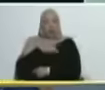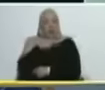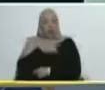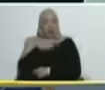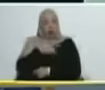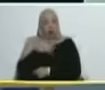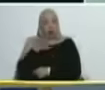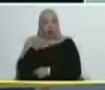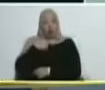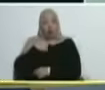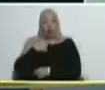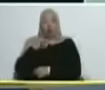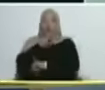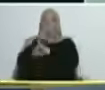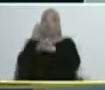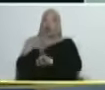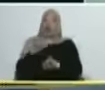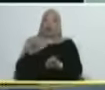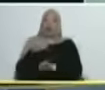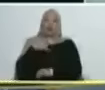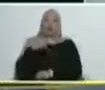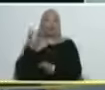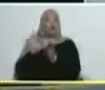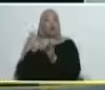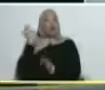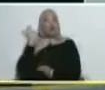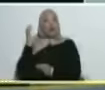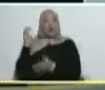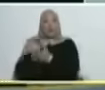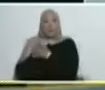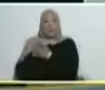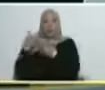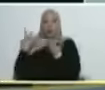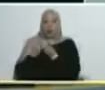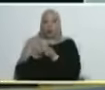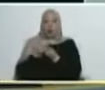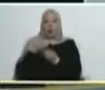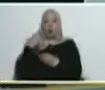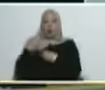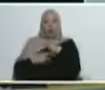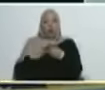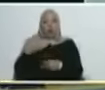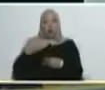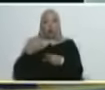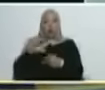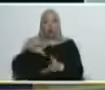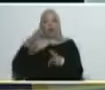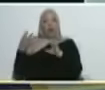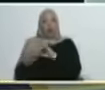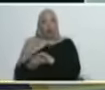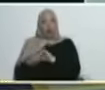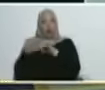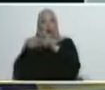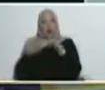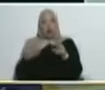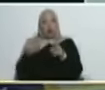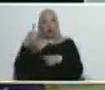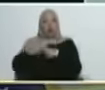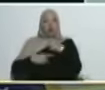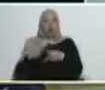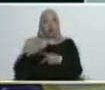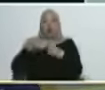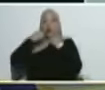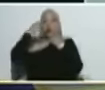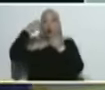siento afortunado de contar conmigo, renovando y reinventando todos los métodos de lucha